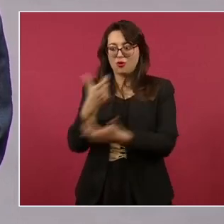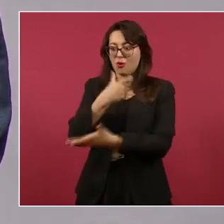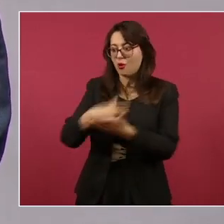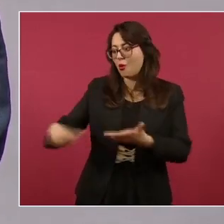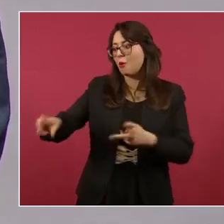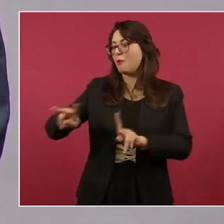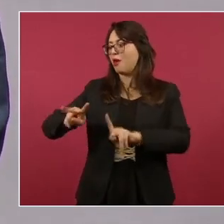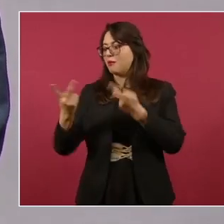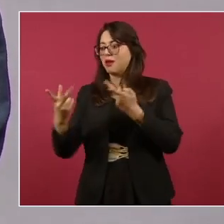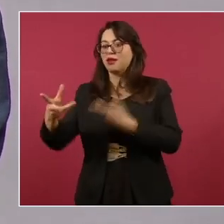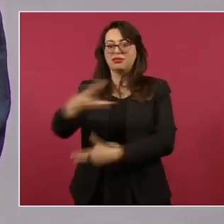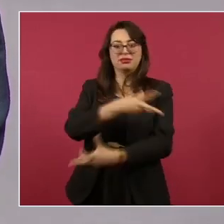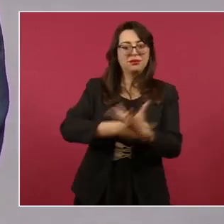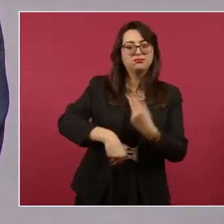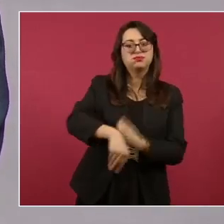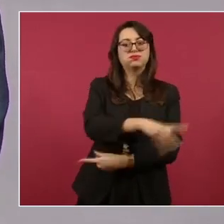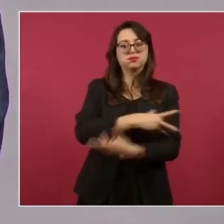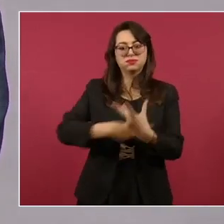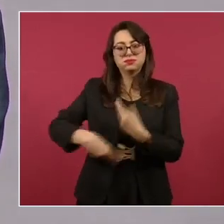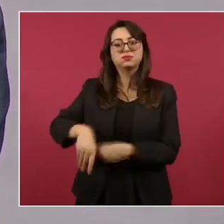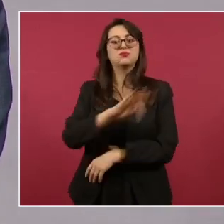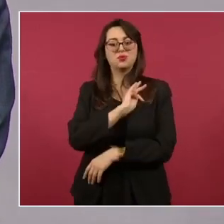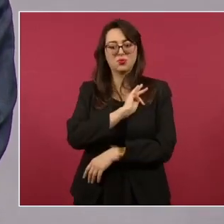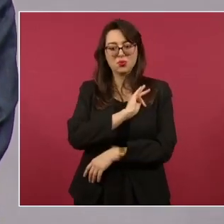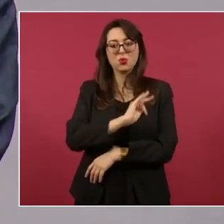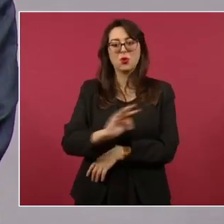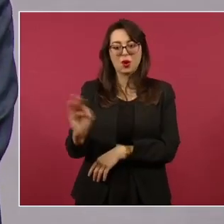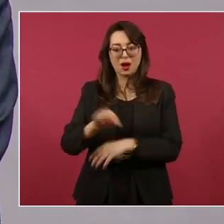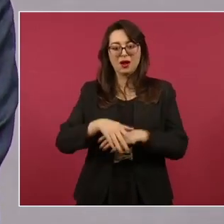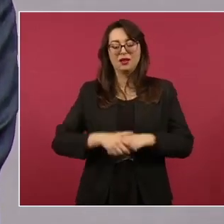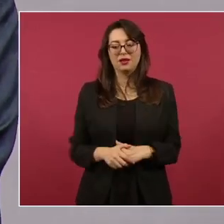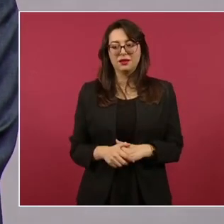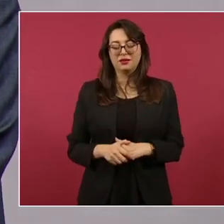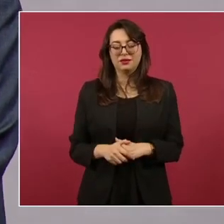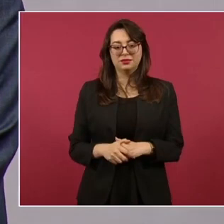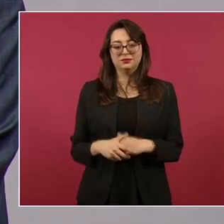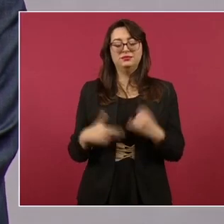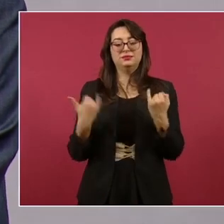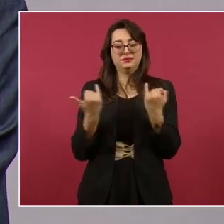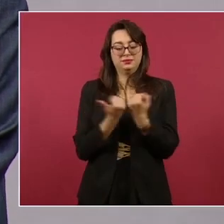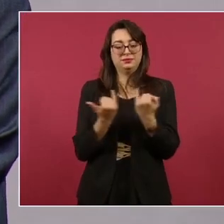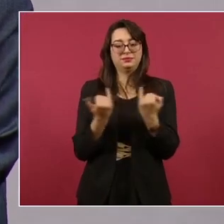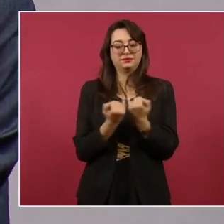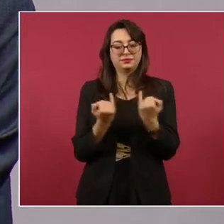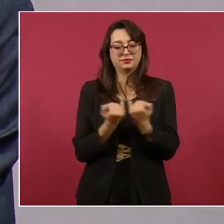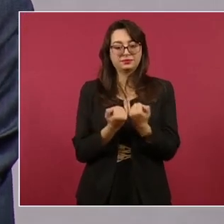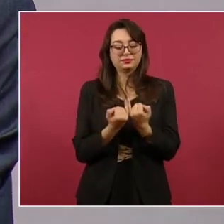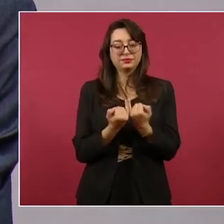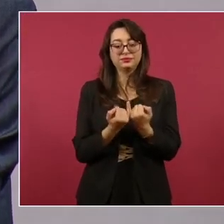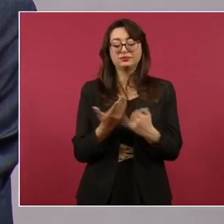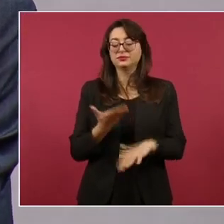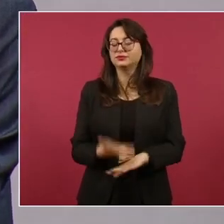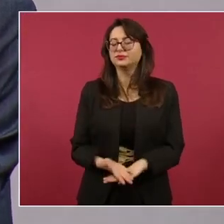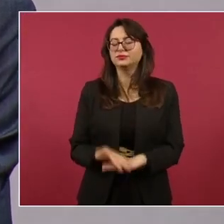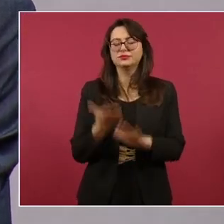otras actividades económicas. También es importante